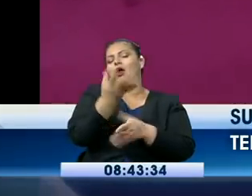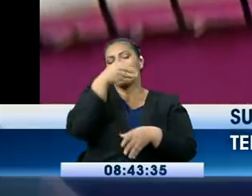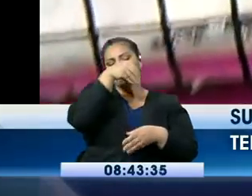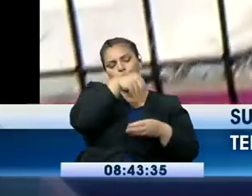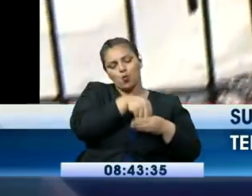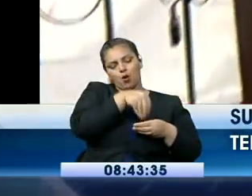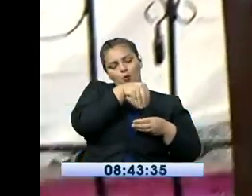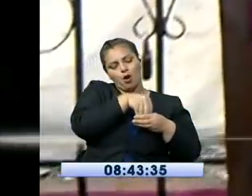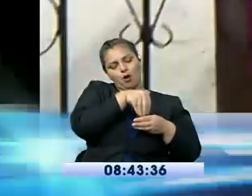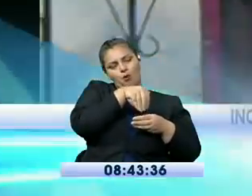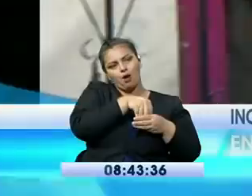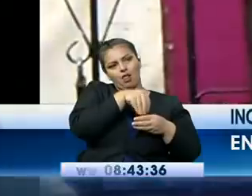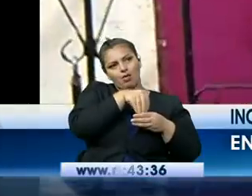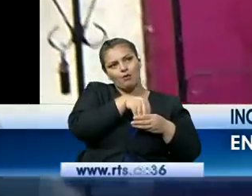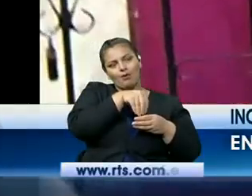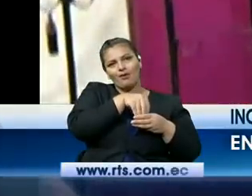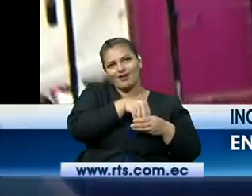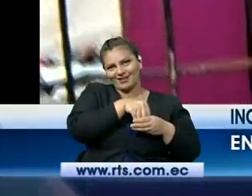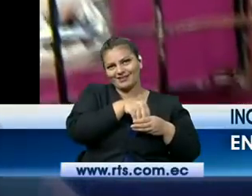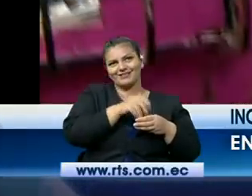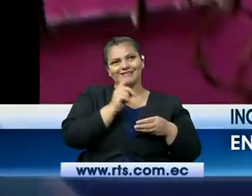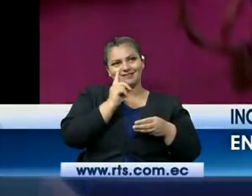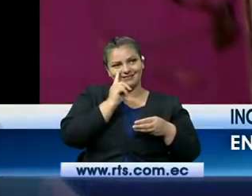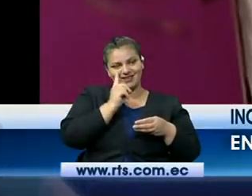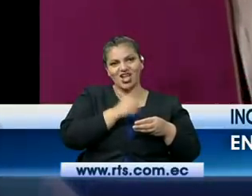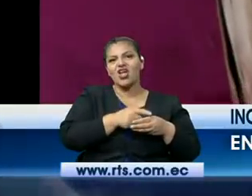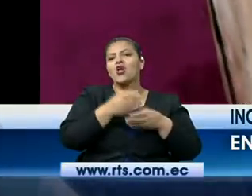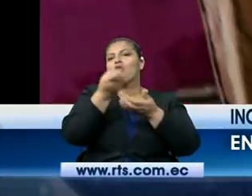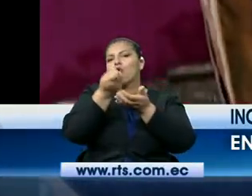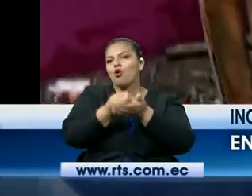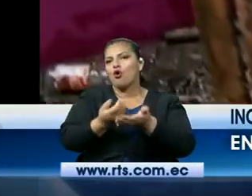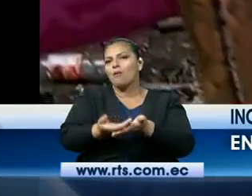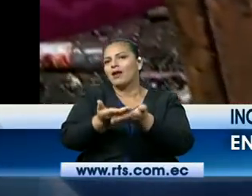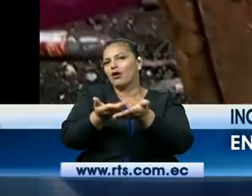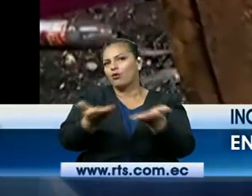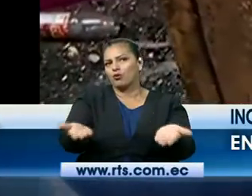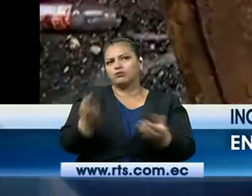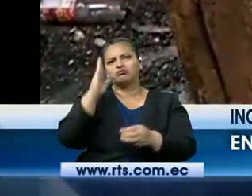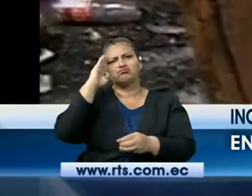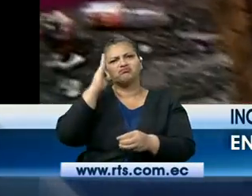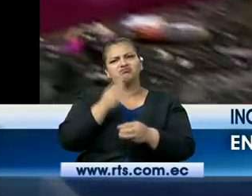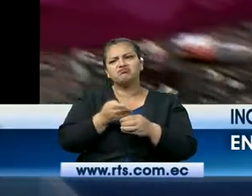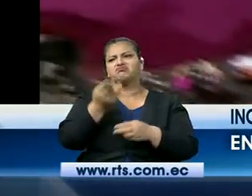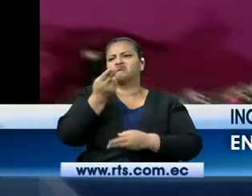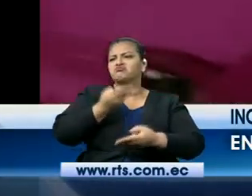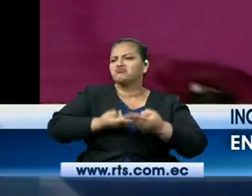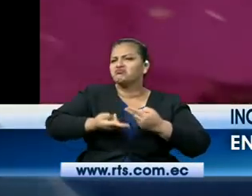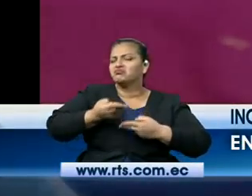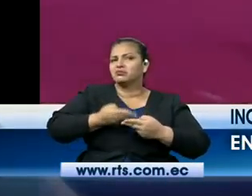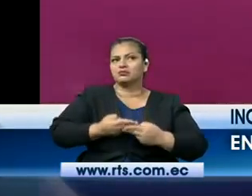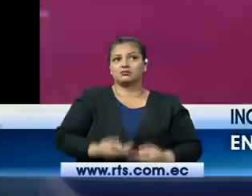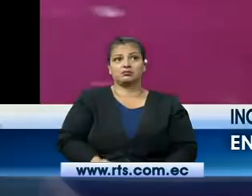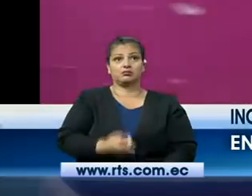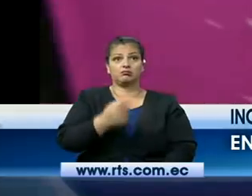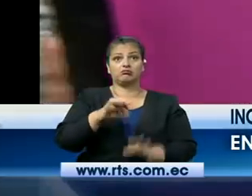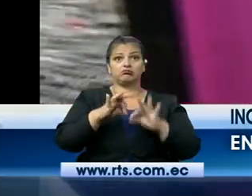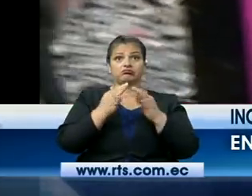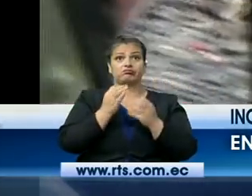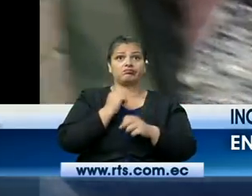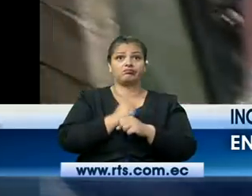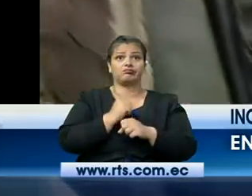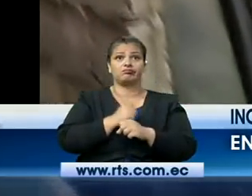elementos porque tenían pensado colocar un negocio aquí en vista de que estaban desempleados pensaron en